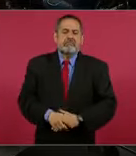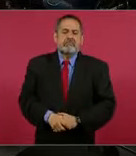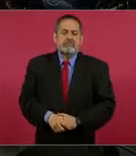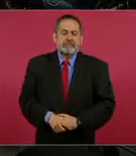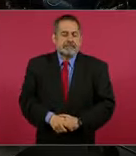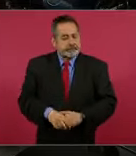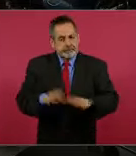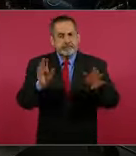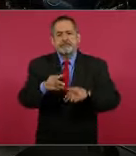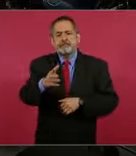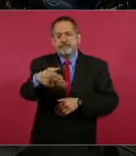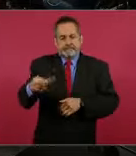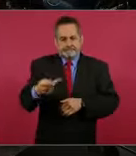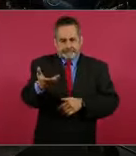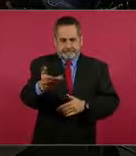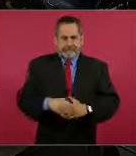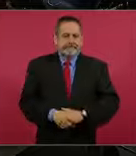Pero bueno, ahora sí vámonos ya.